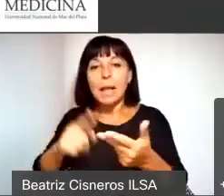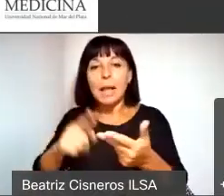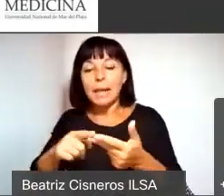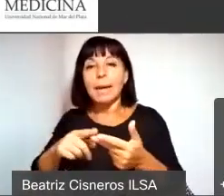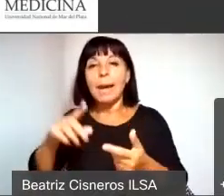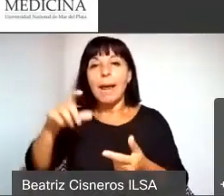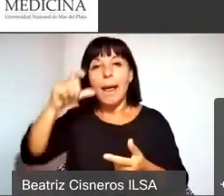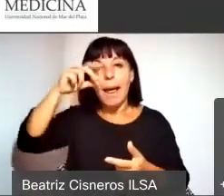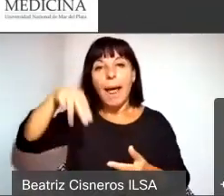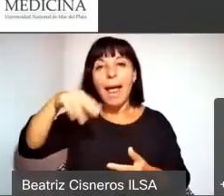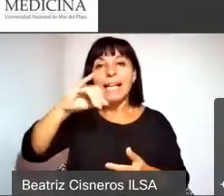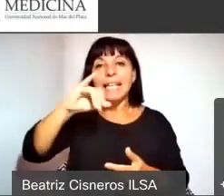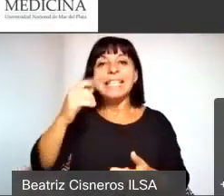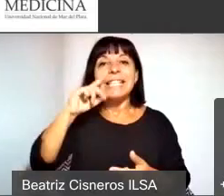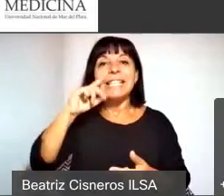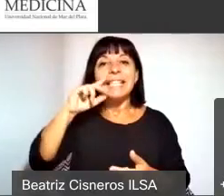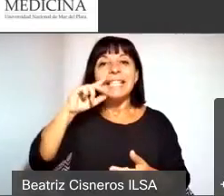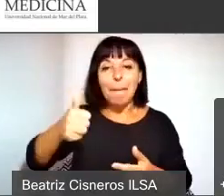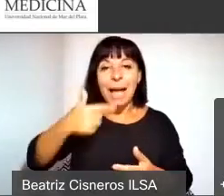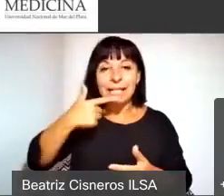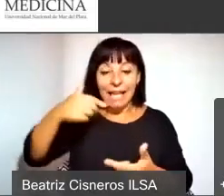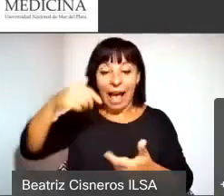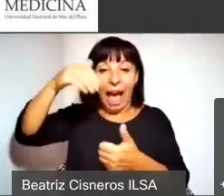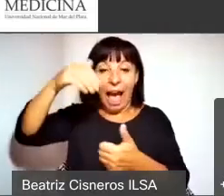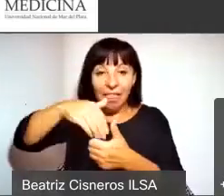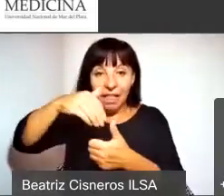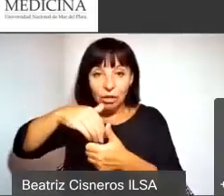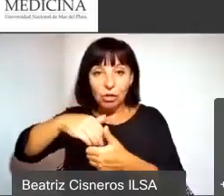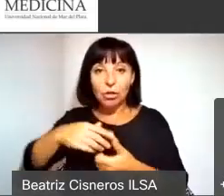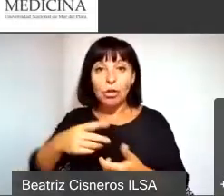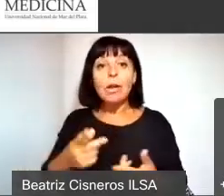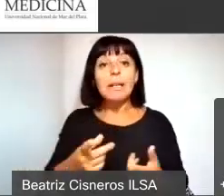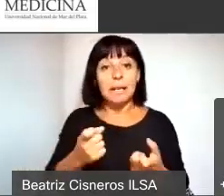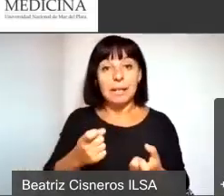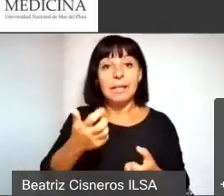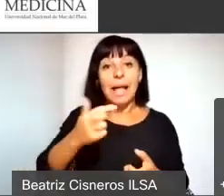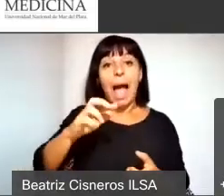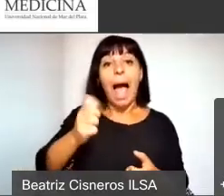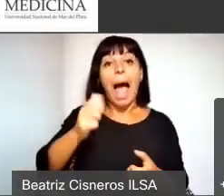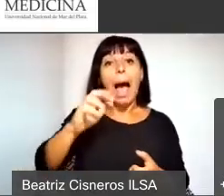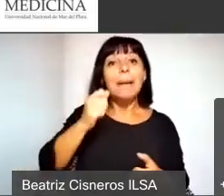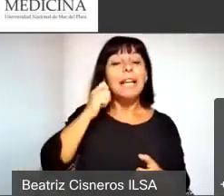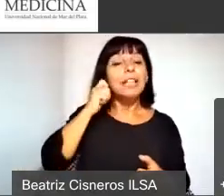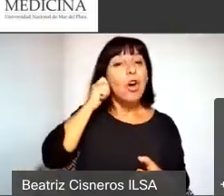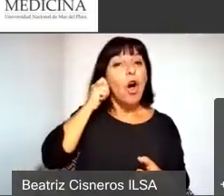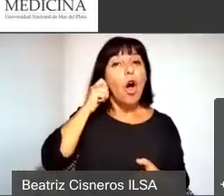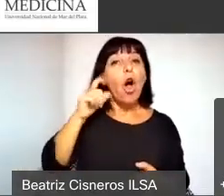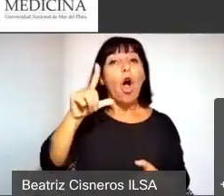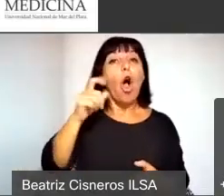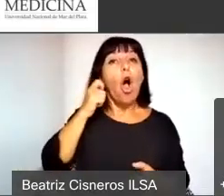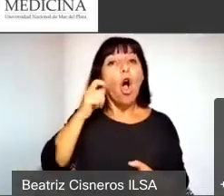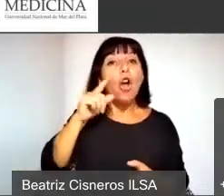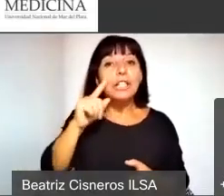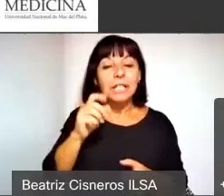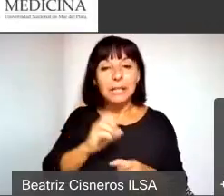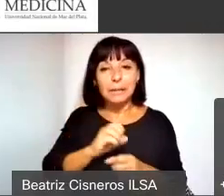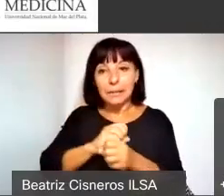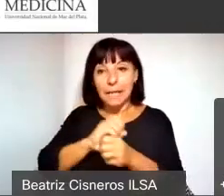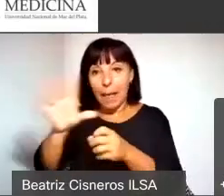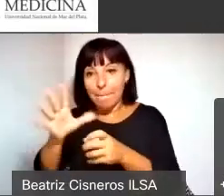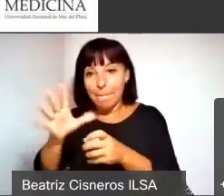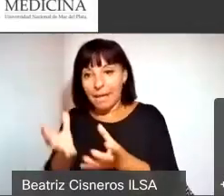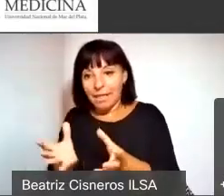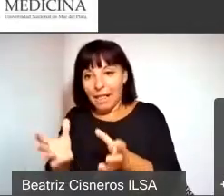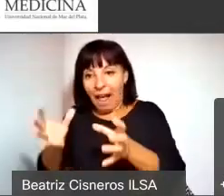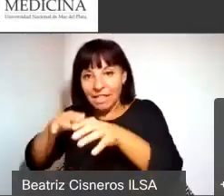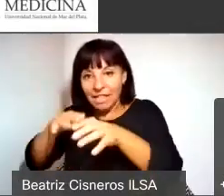que están en su interior. Y se necesita del aparato de Golgi para que se desprenda por gemación esa vesícula que envuelve, que